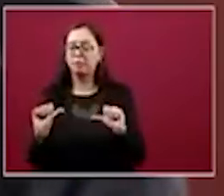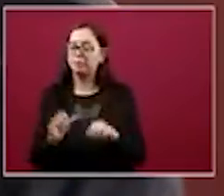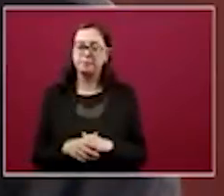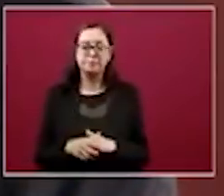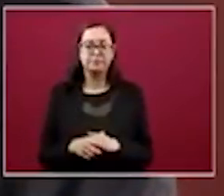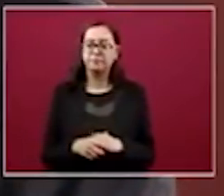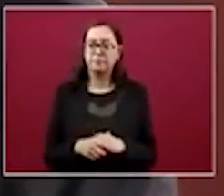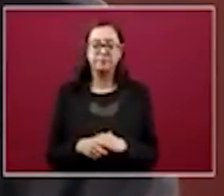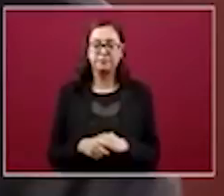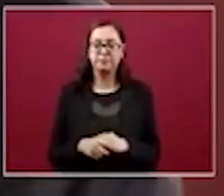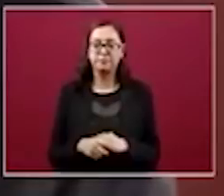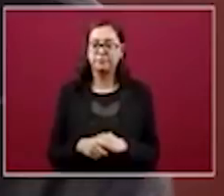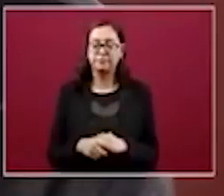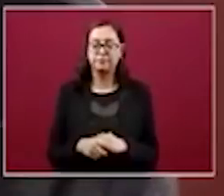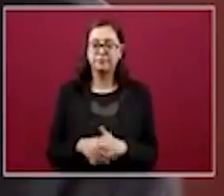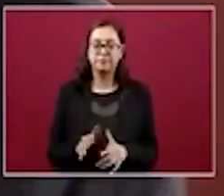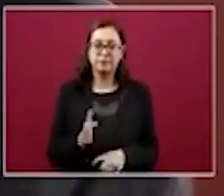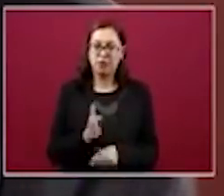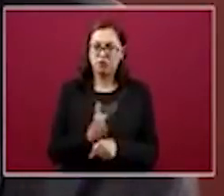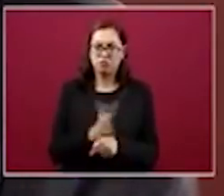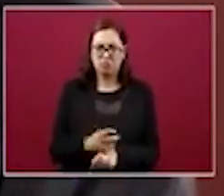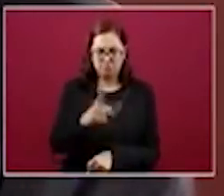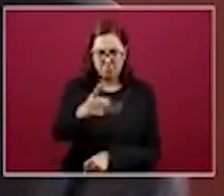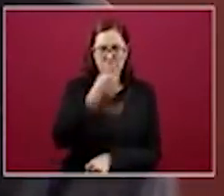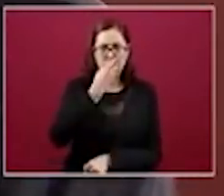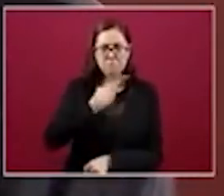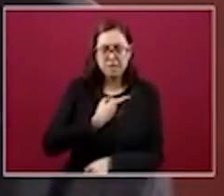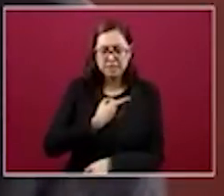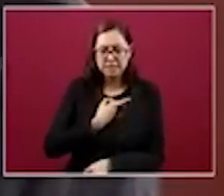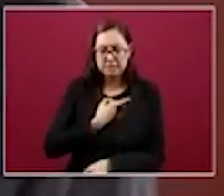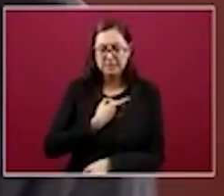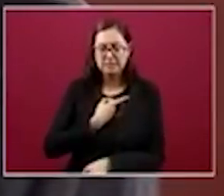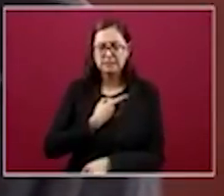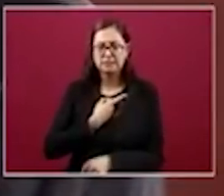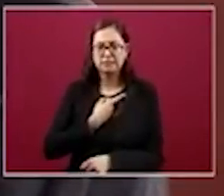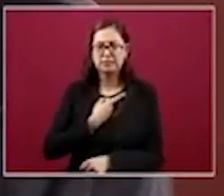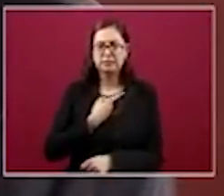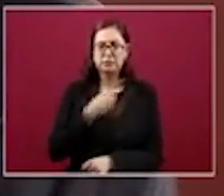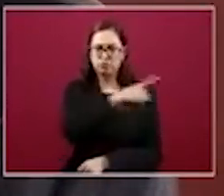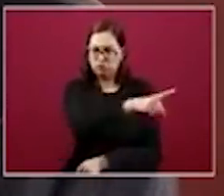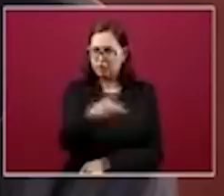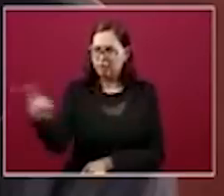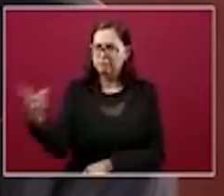así como está sucediendo en este momento, que ustedes